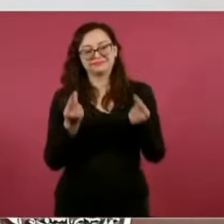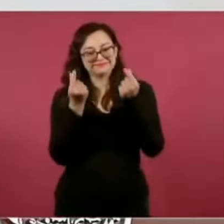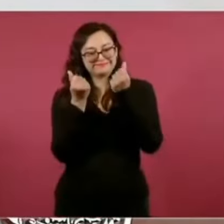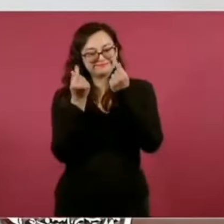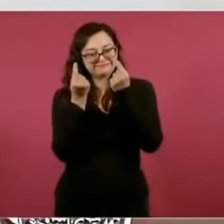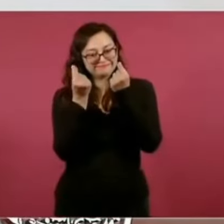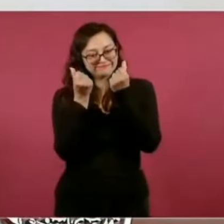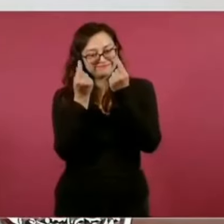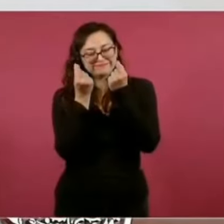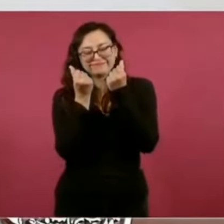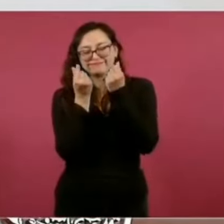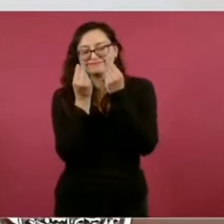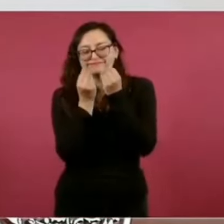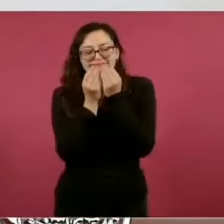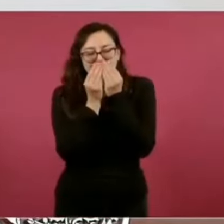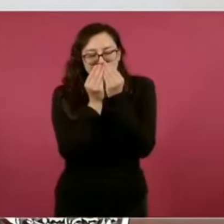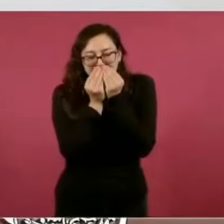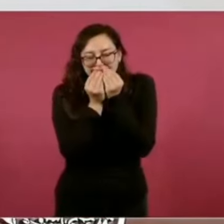dinero.